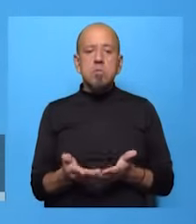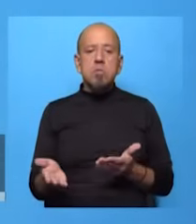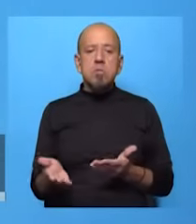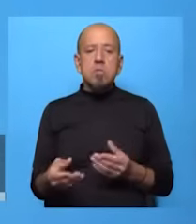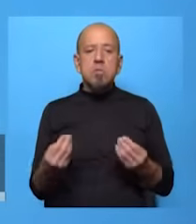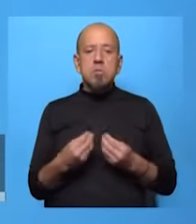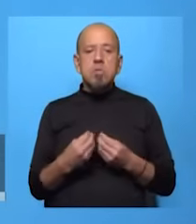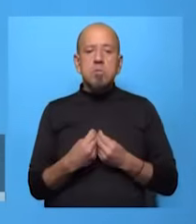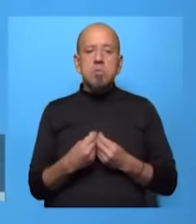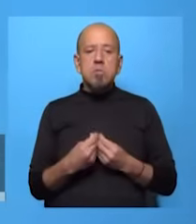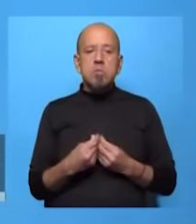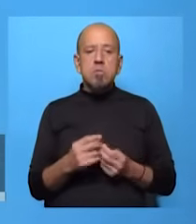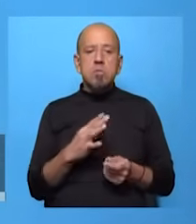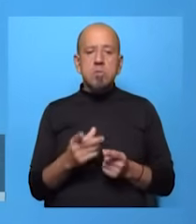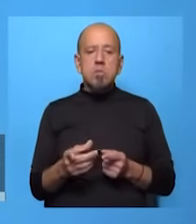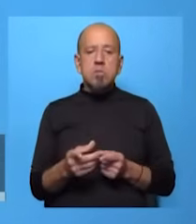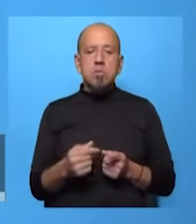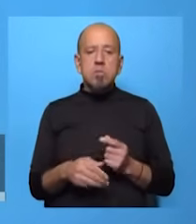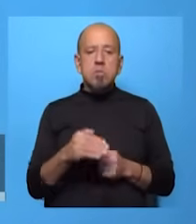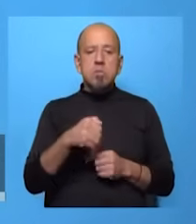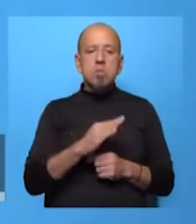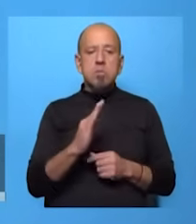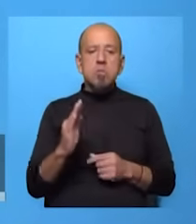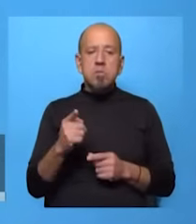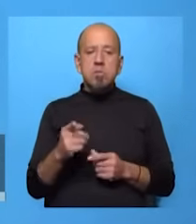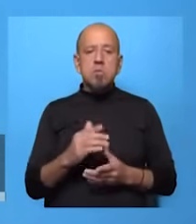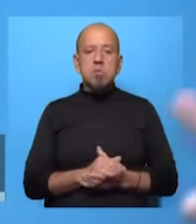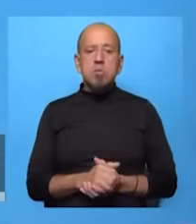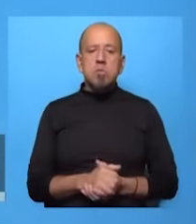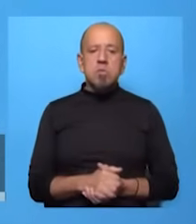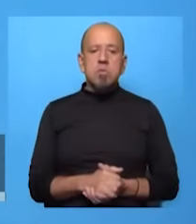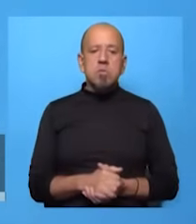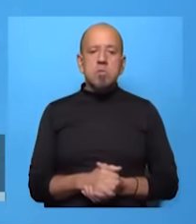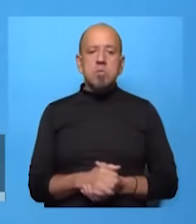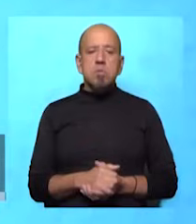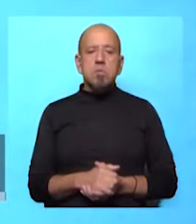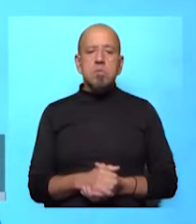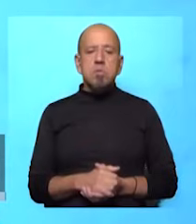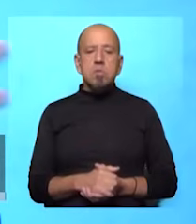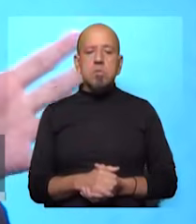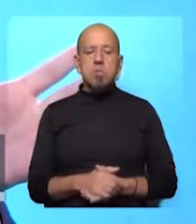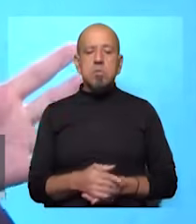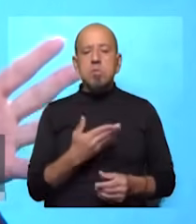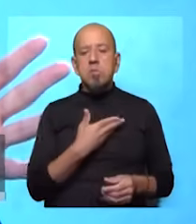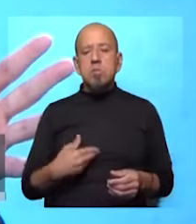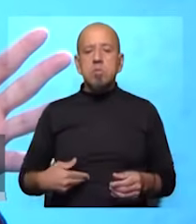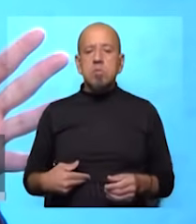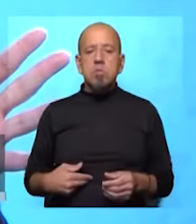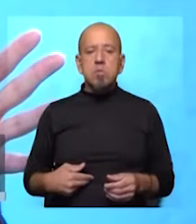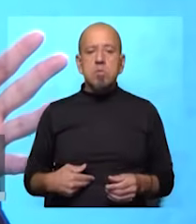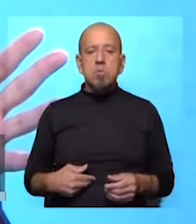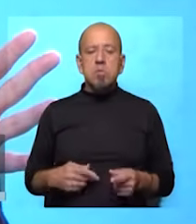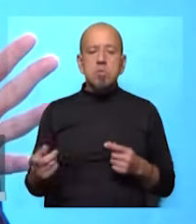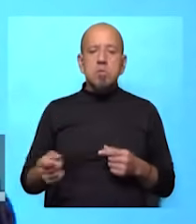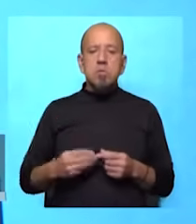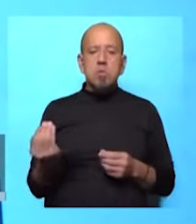muchos y muchas más que los del mpp los que están respaldando esa candidat recién decías el gobierno fracasó ahora el sábado ante la asamblea general el